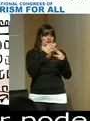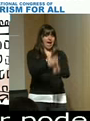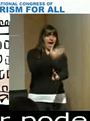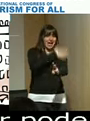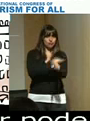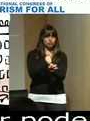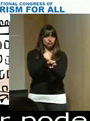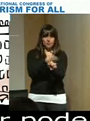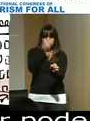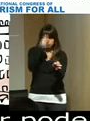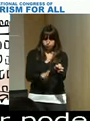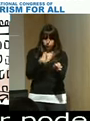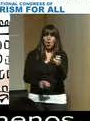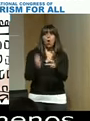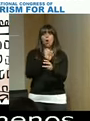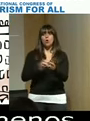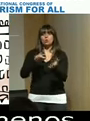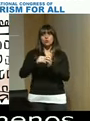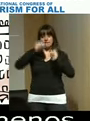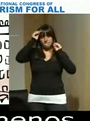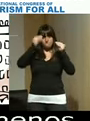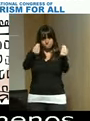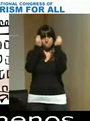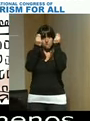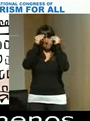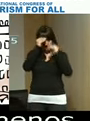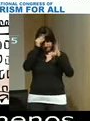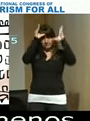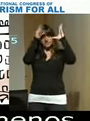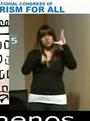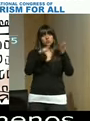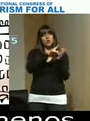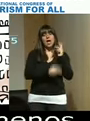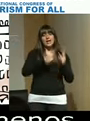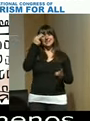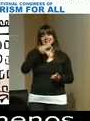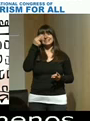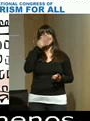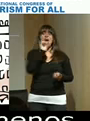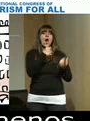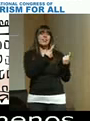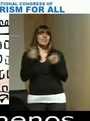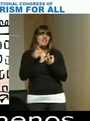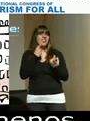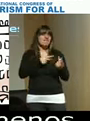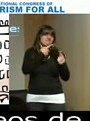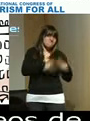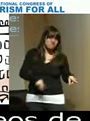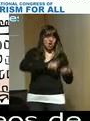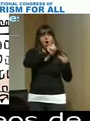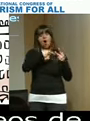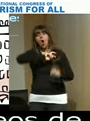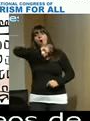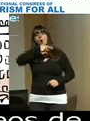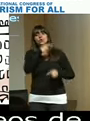poseen un nivel formativo más elevado tienen intereses y necesidades diferentes que las personas que han ocupado puestos de baja cualificación